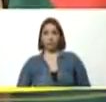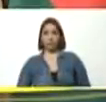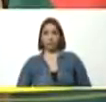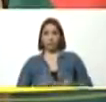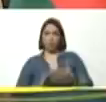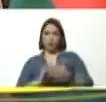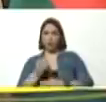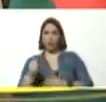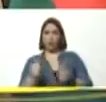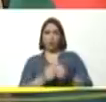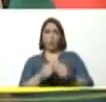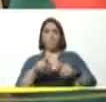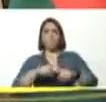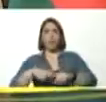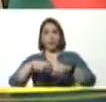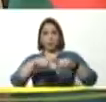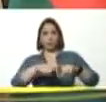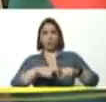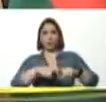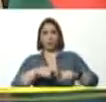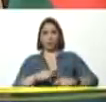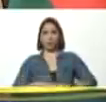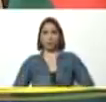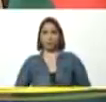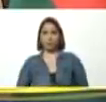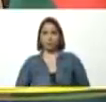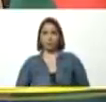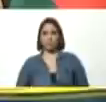fundadas con Belarus. Así que